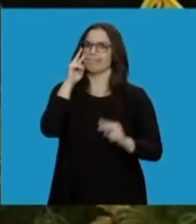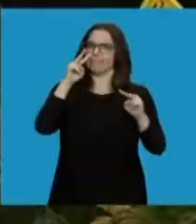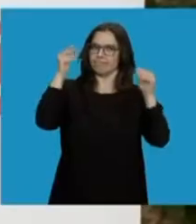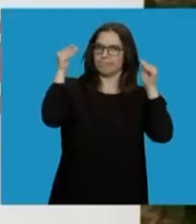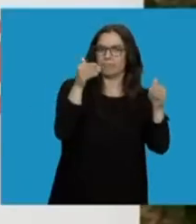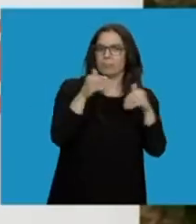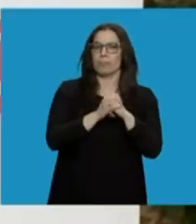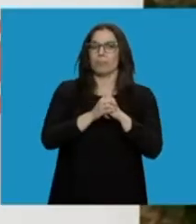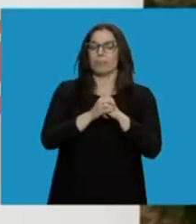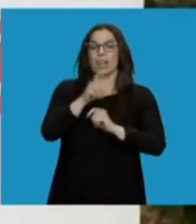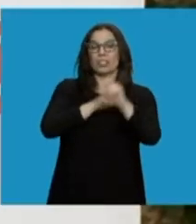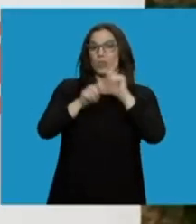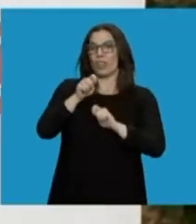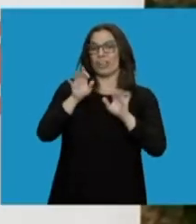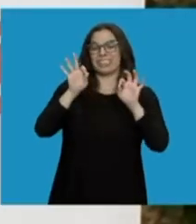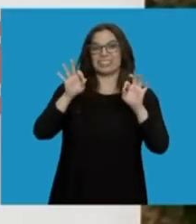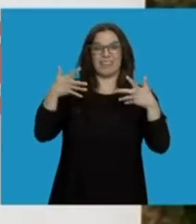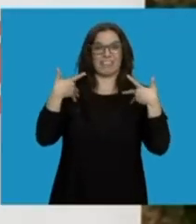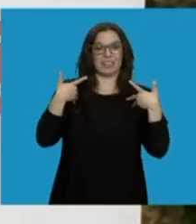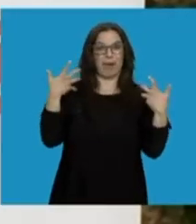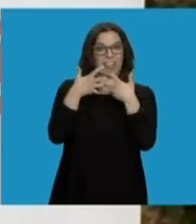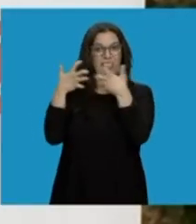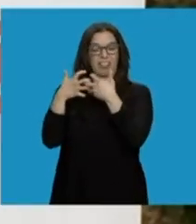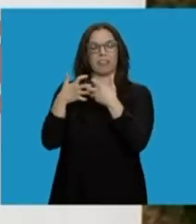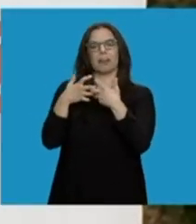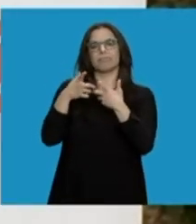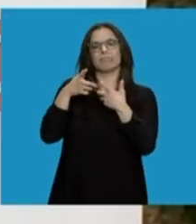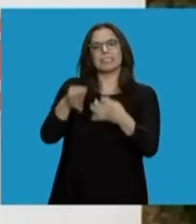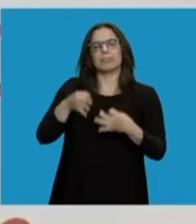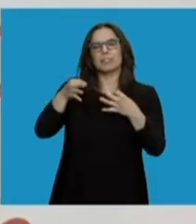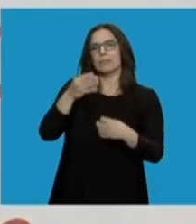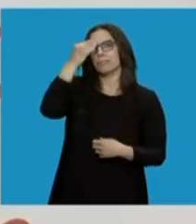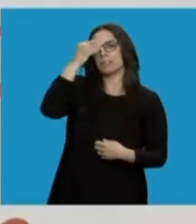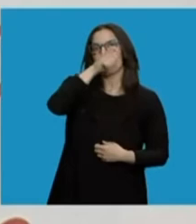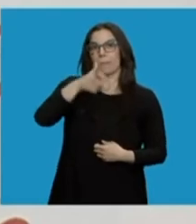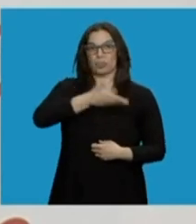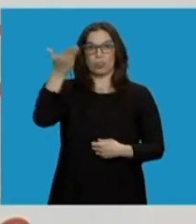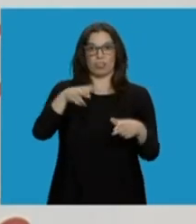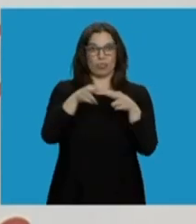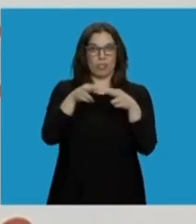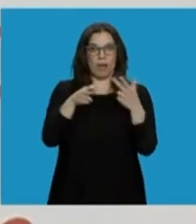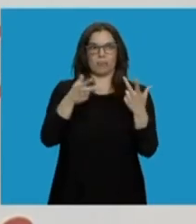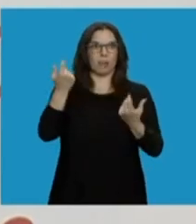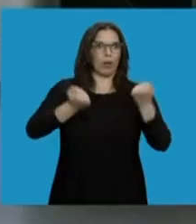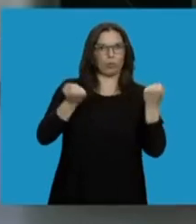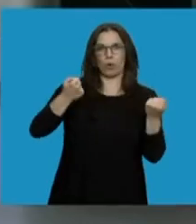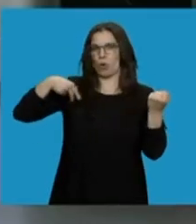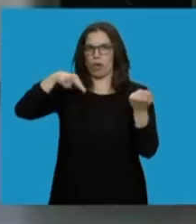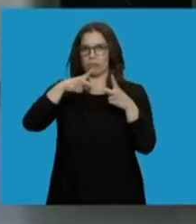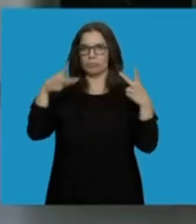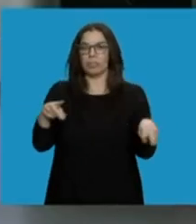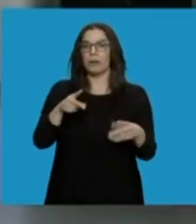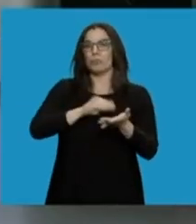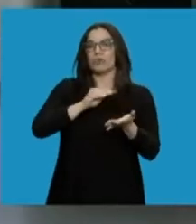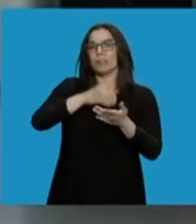las asociaciones siempre te dicen que ellos tienen la sensación de que la gente, el común de los mortales, los conductores o peatones, tienen la